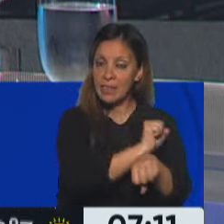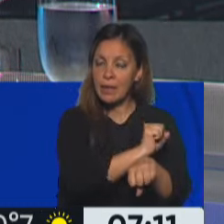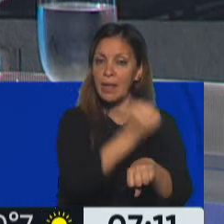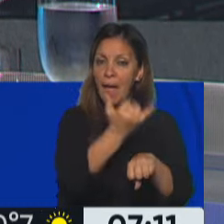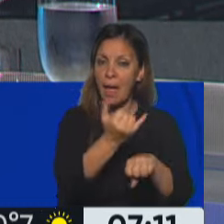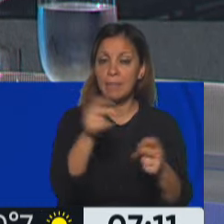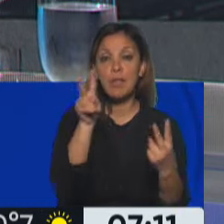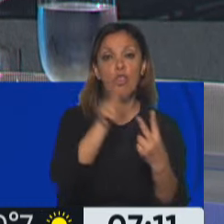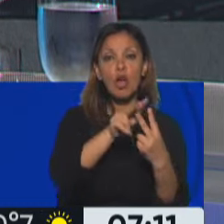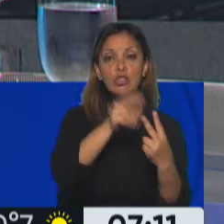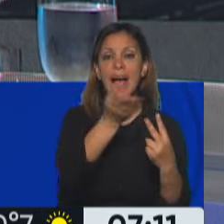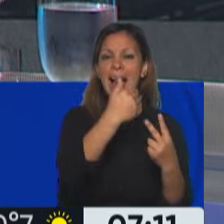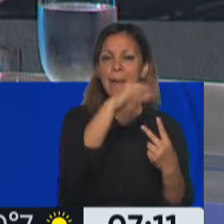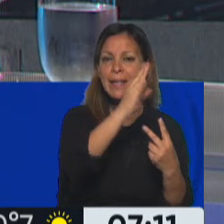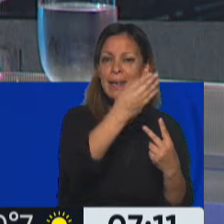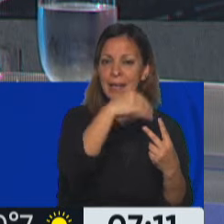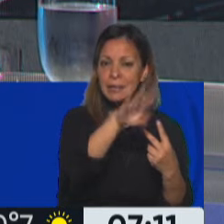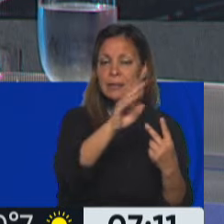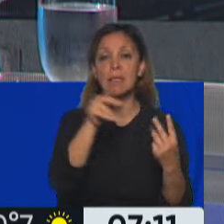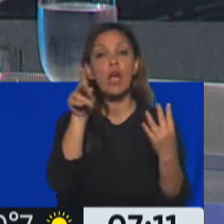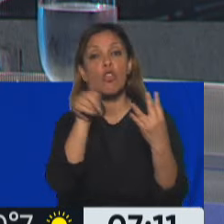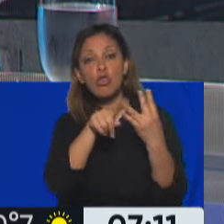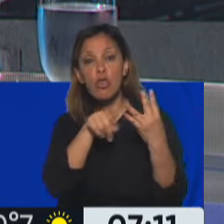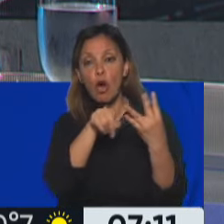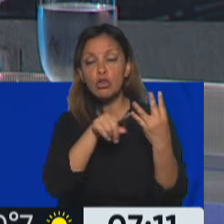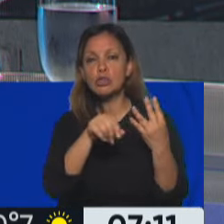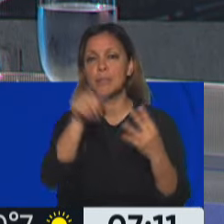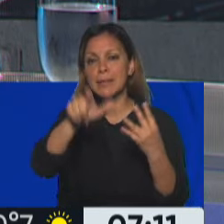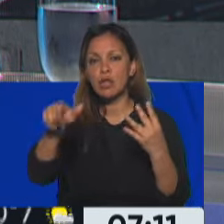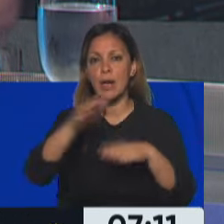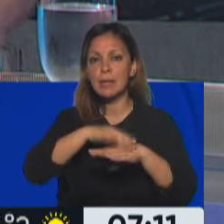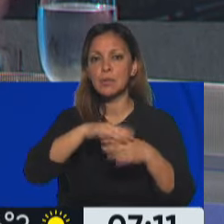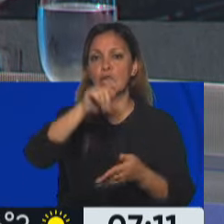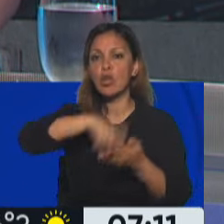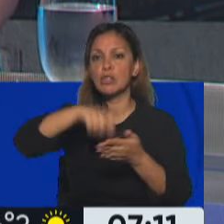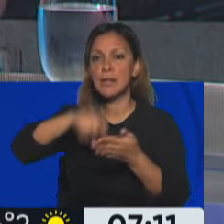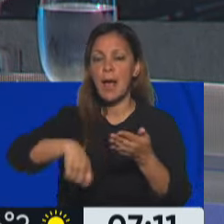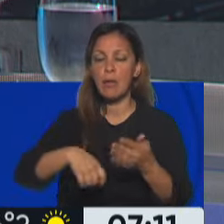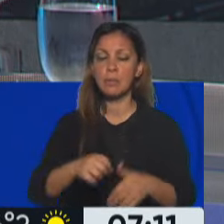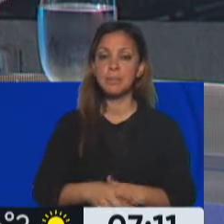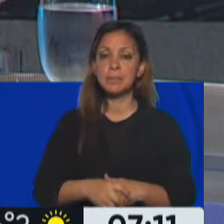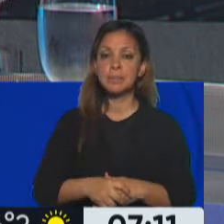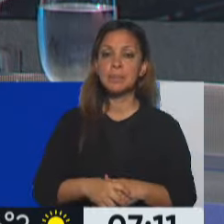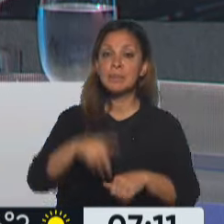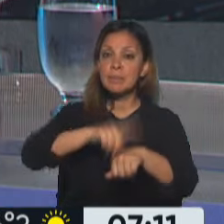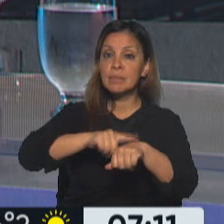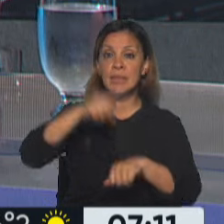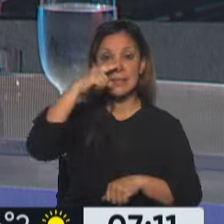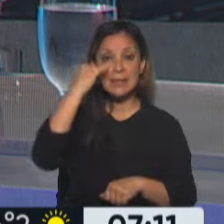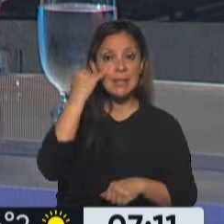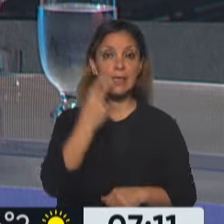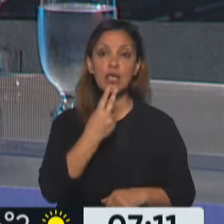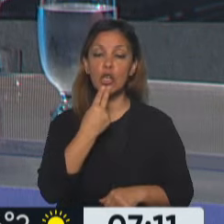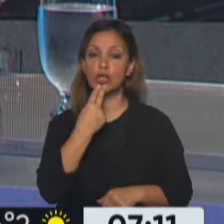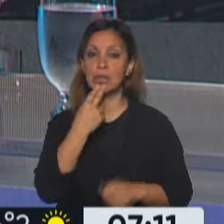trata de dos albañiles y de dos contratistas que, reiteramos, están demorados. 7:11 de la mañana, antes de irte